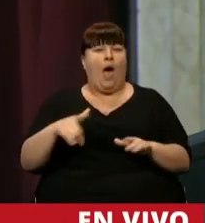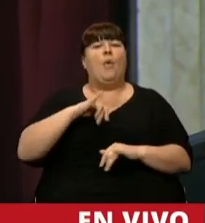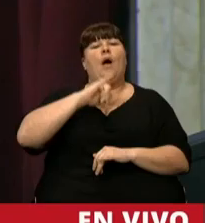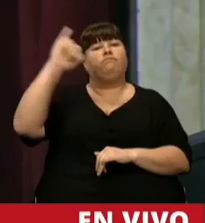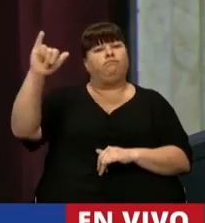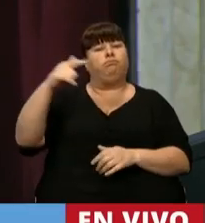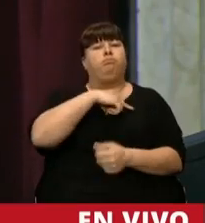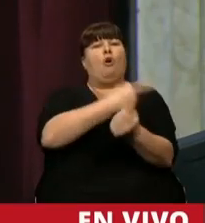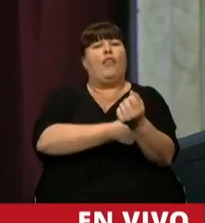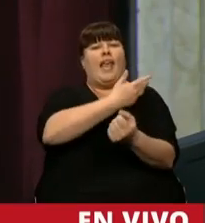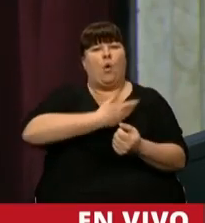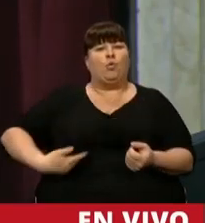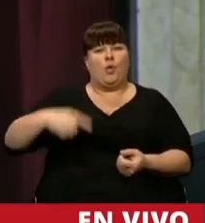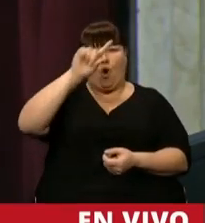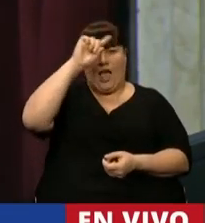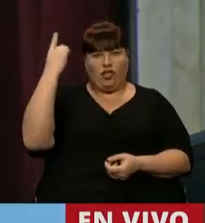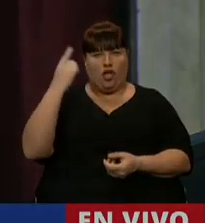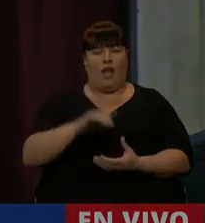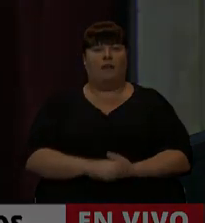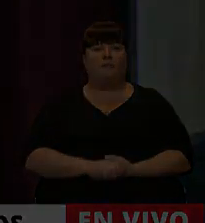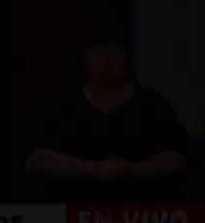comunicará el poder ejecutivo nacional